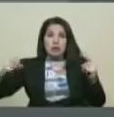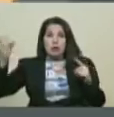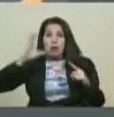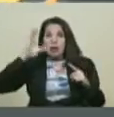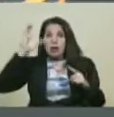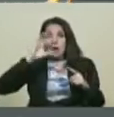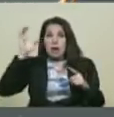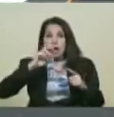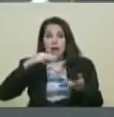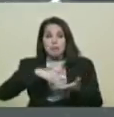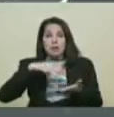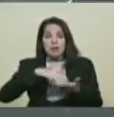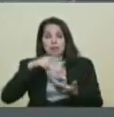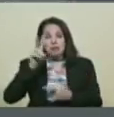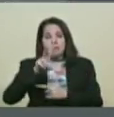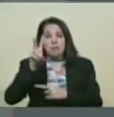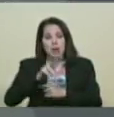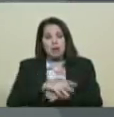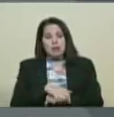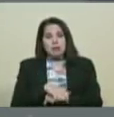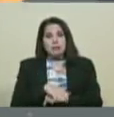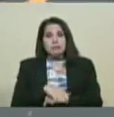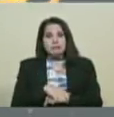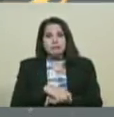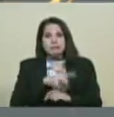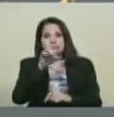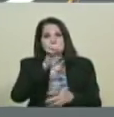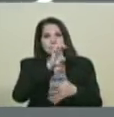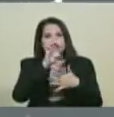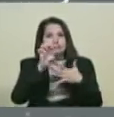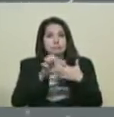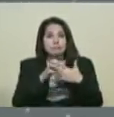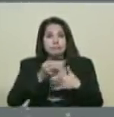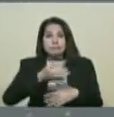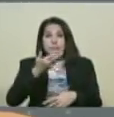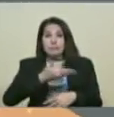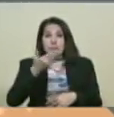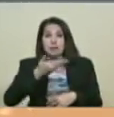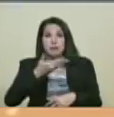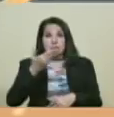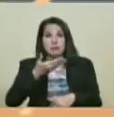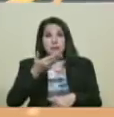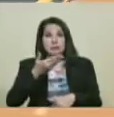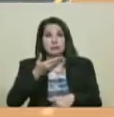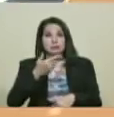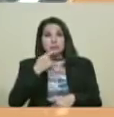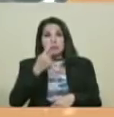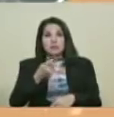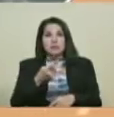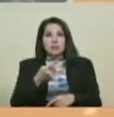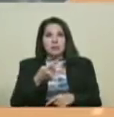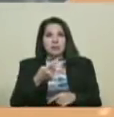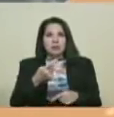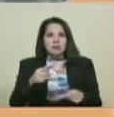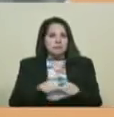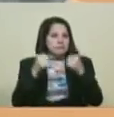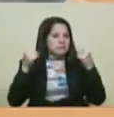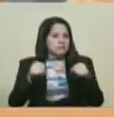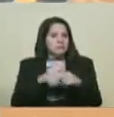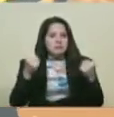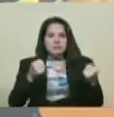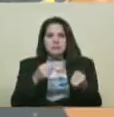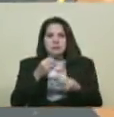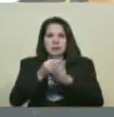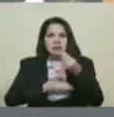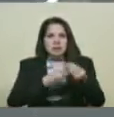estados Vargas y Miranda. Entonces, los elementos son contundentes para decir que fue sabotaje el